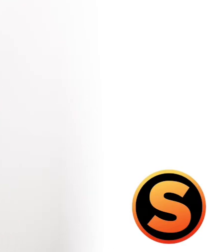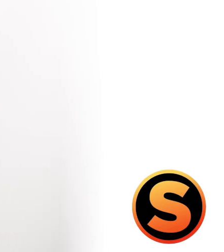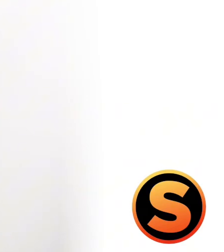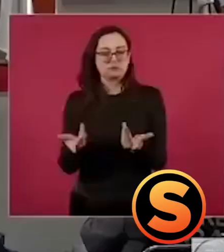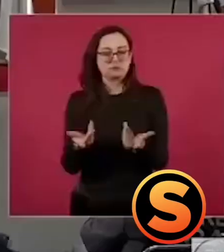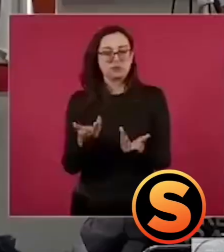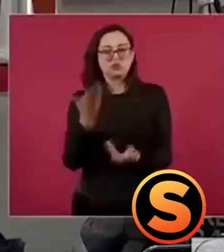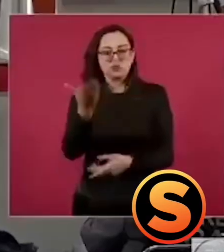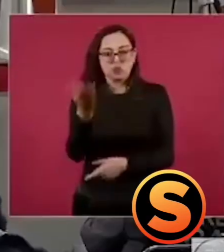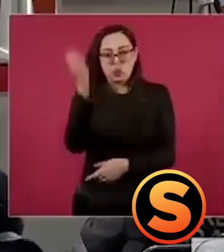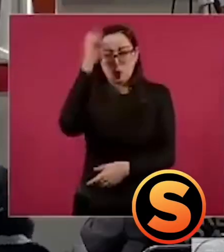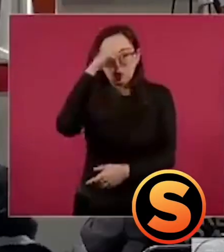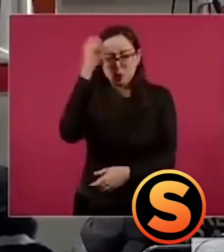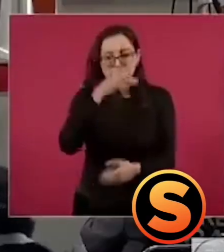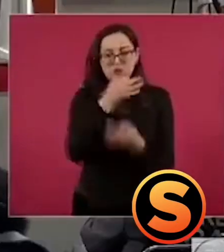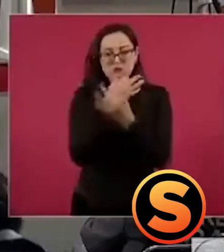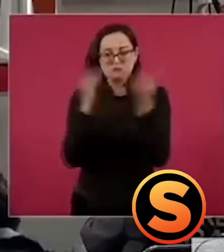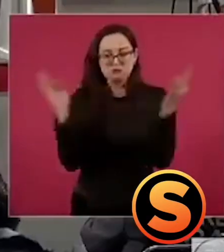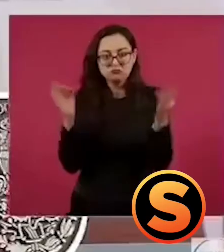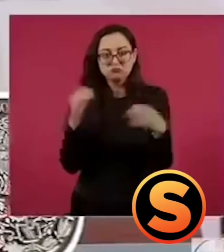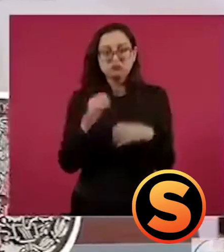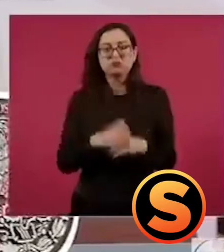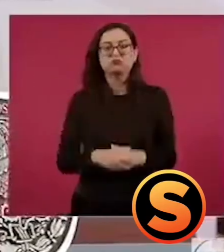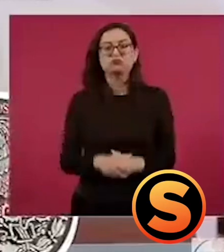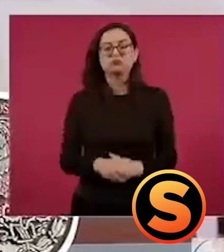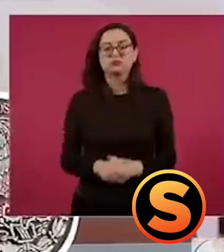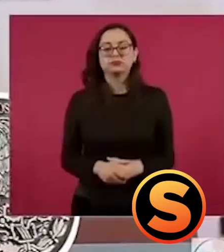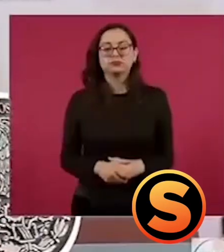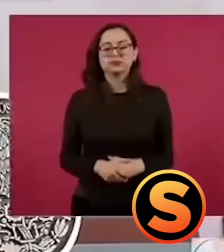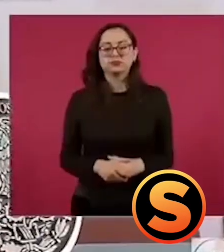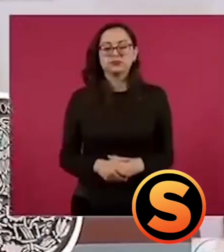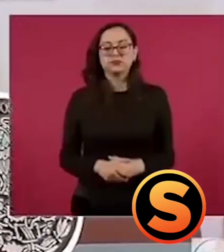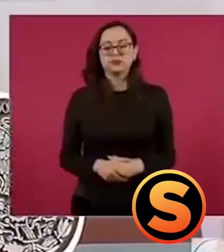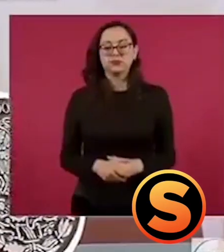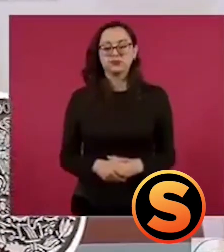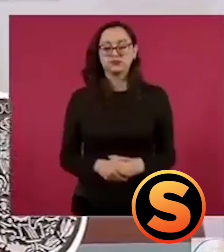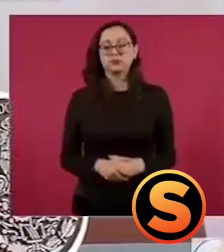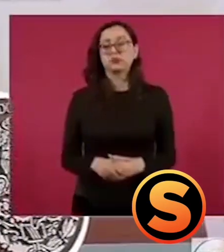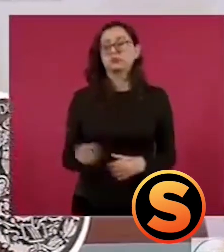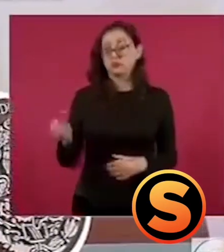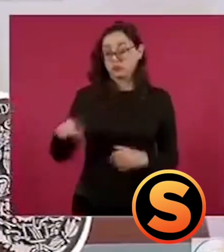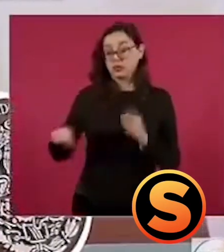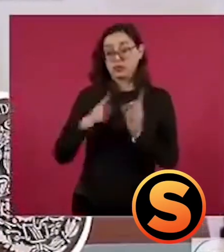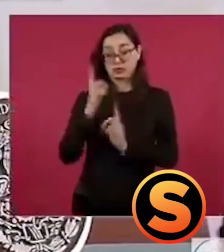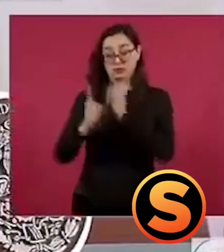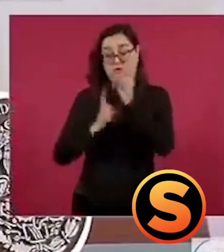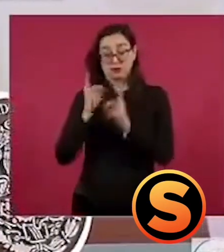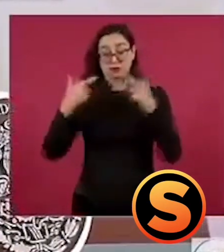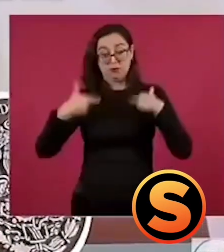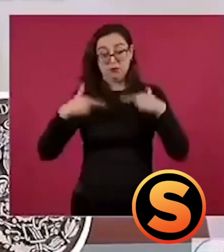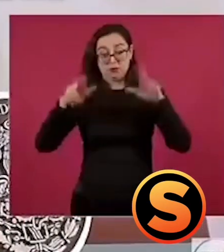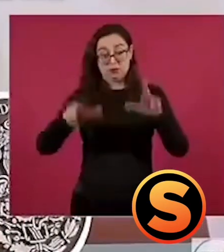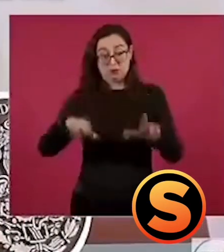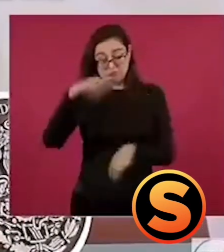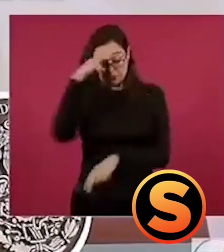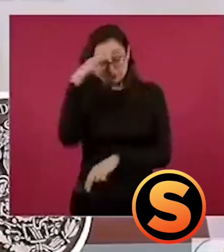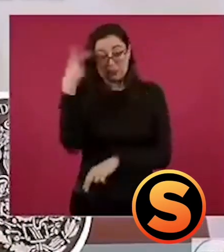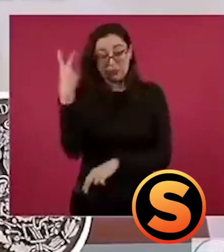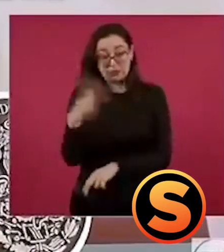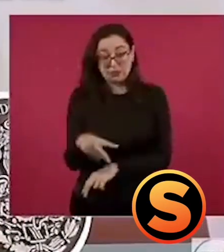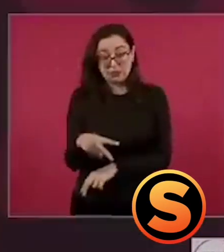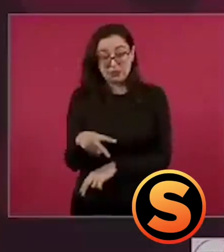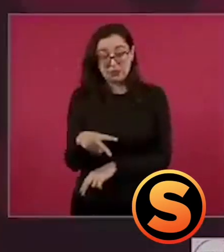2024. Ellos saben muy bien lo que representa para nuestro